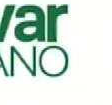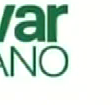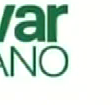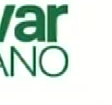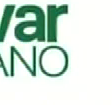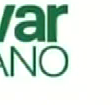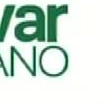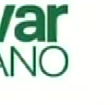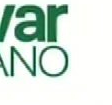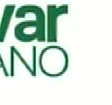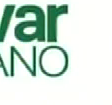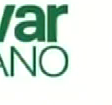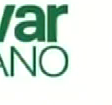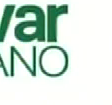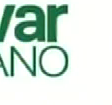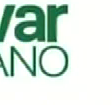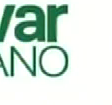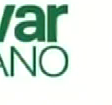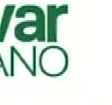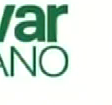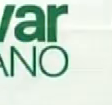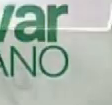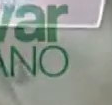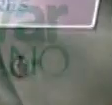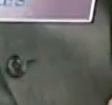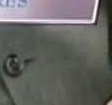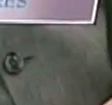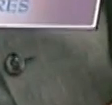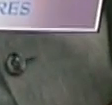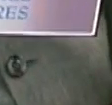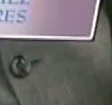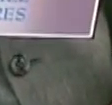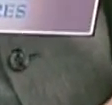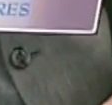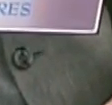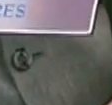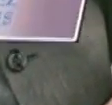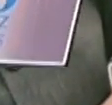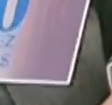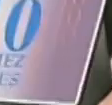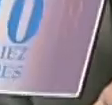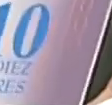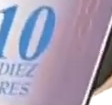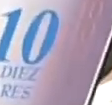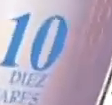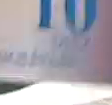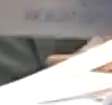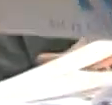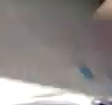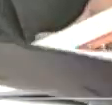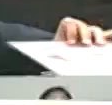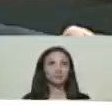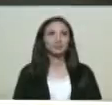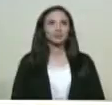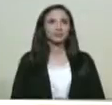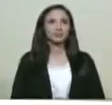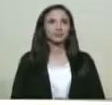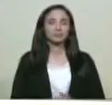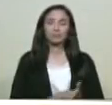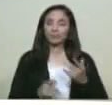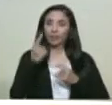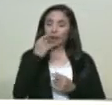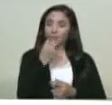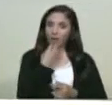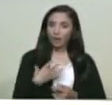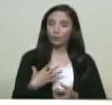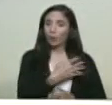Y atrás de nuestra naturaleza, un oso palmero. Una belleza. La gente va a